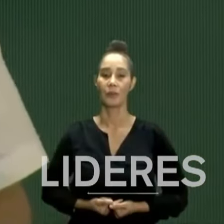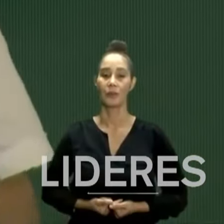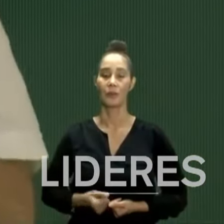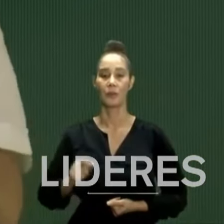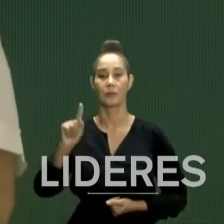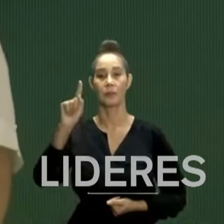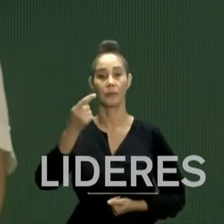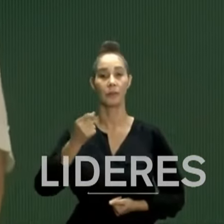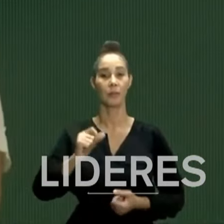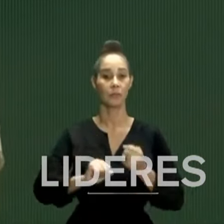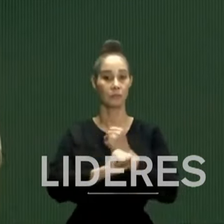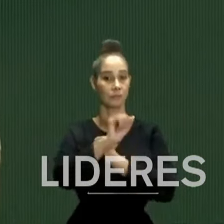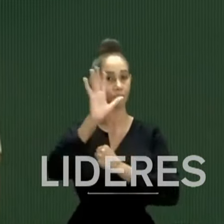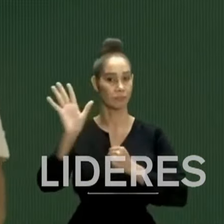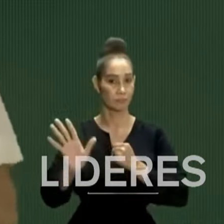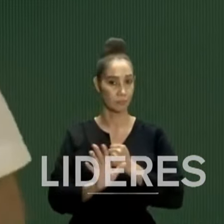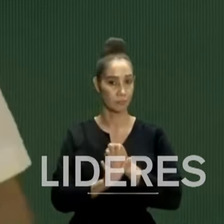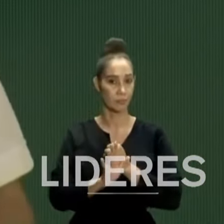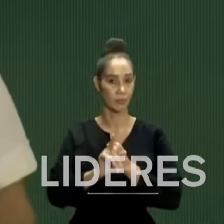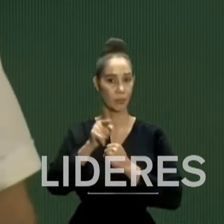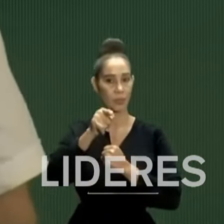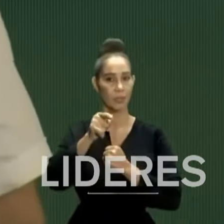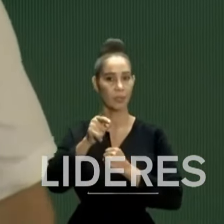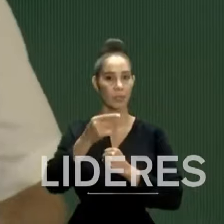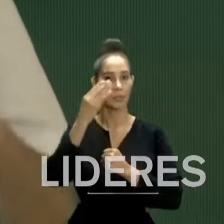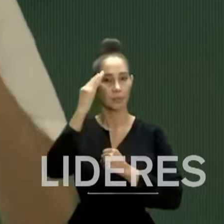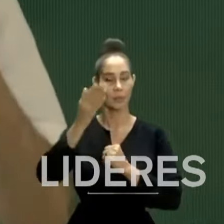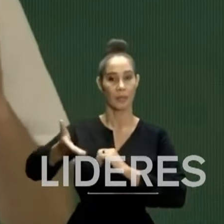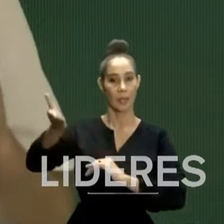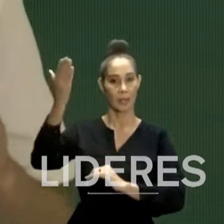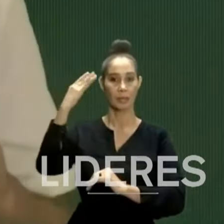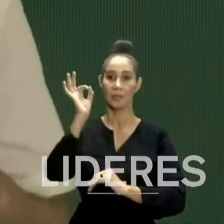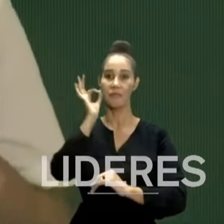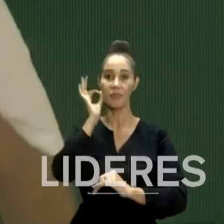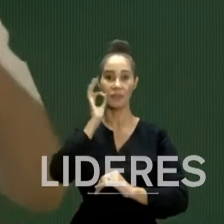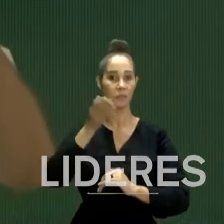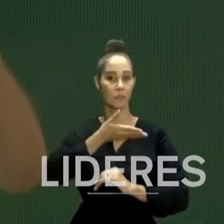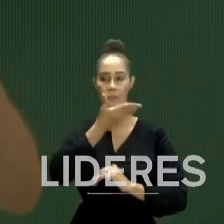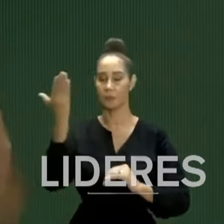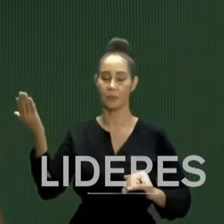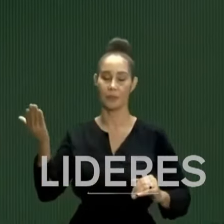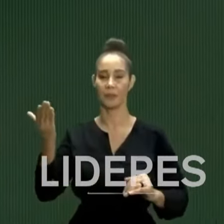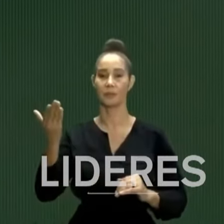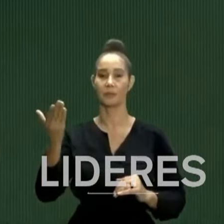Primero quiero aclarar, ustedes saben que antes no había Facebook.